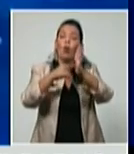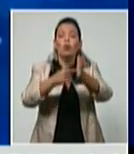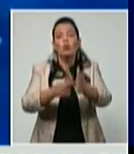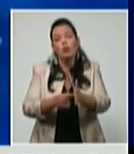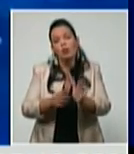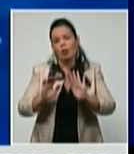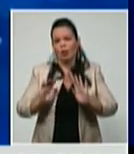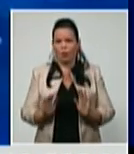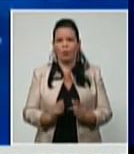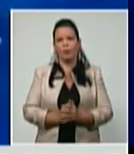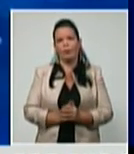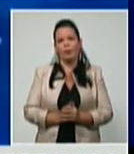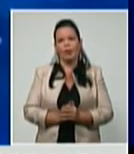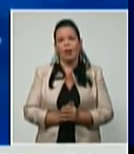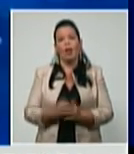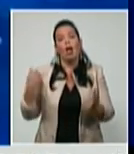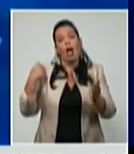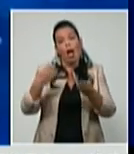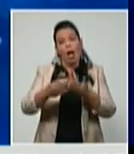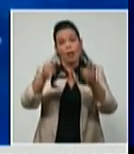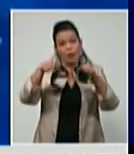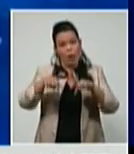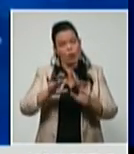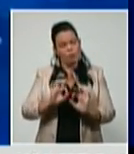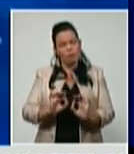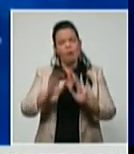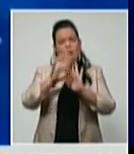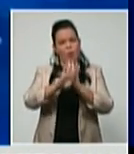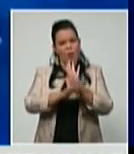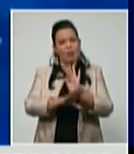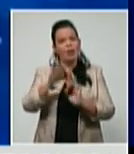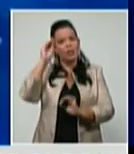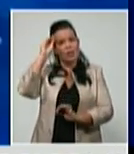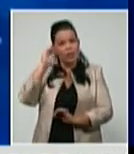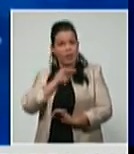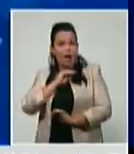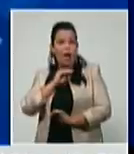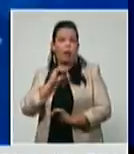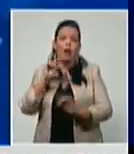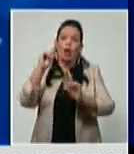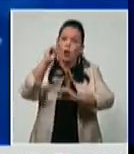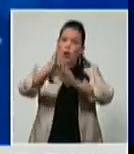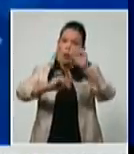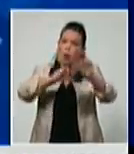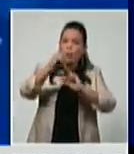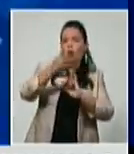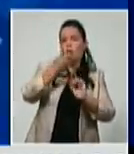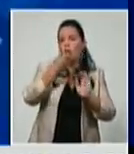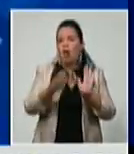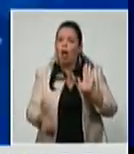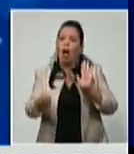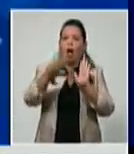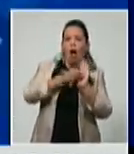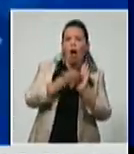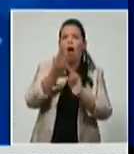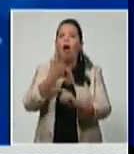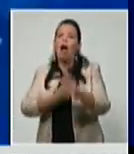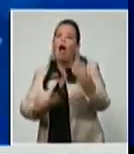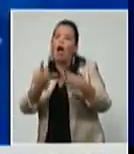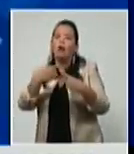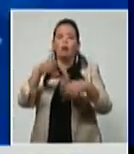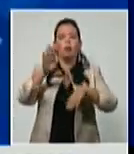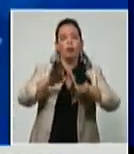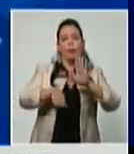tenemos hasta el día de hoy. Saben que los protocolos se van enriqueciendo con avances que van surgiendo en el mundo